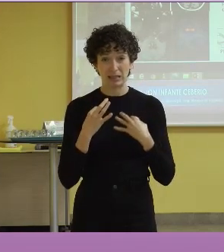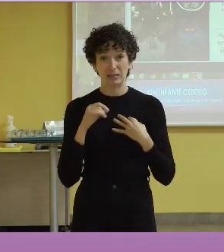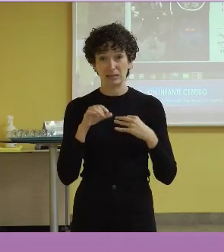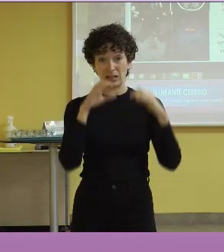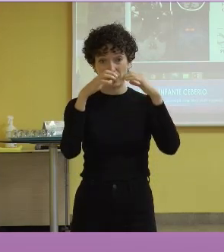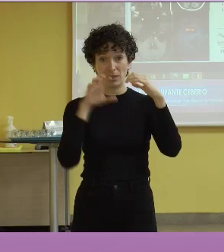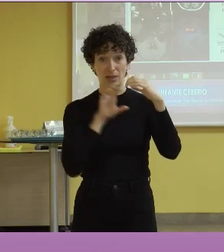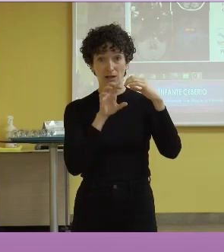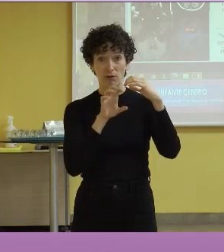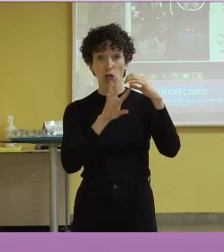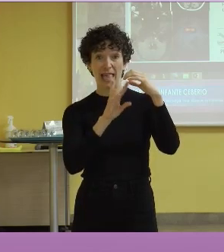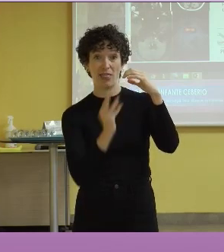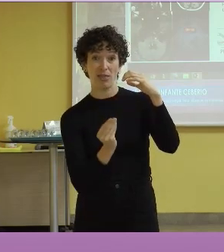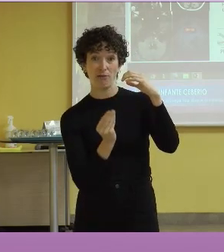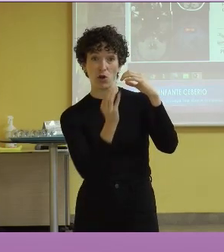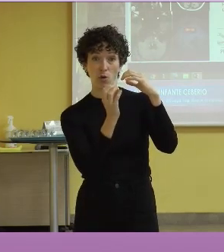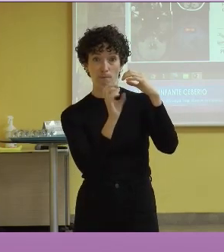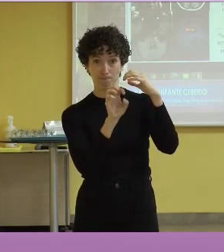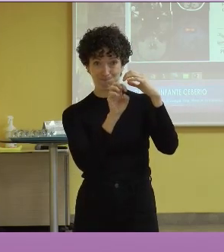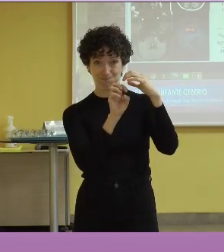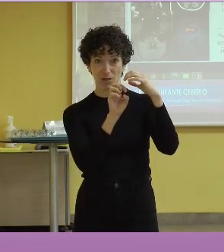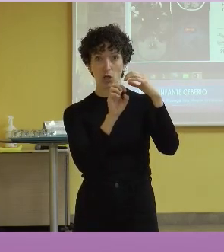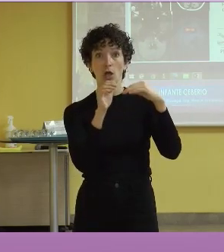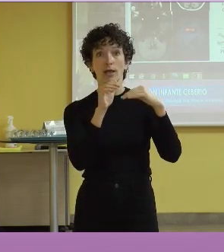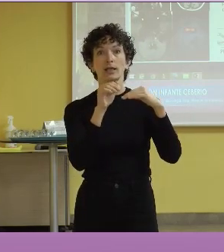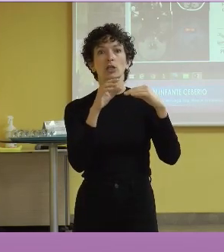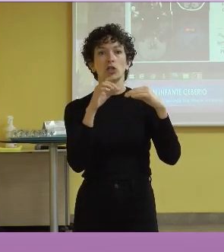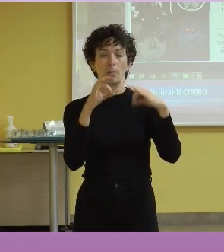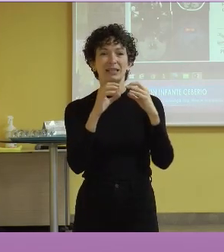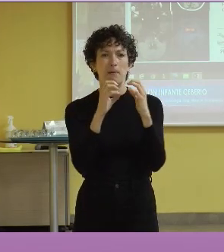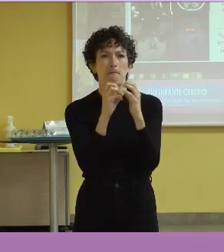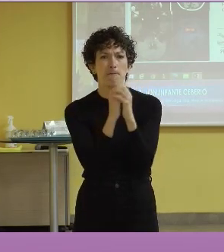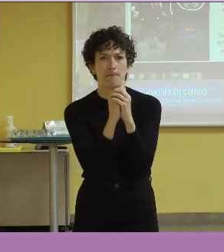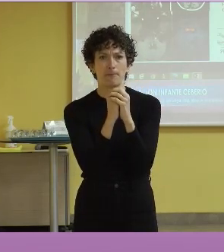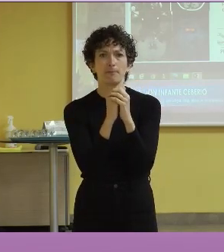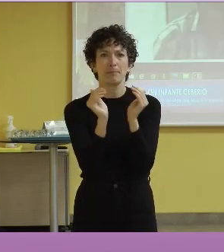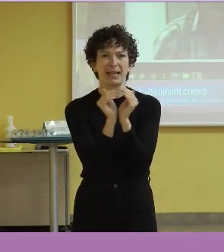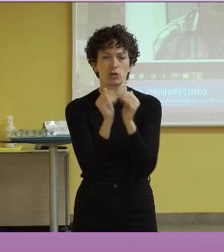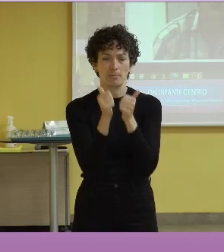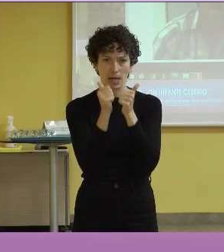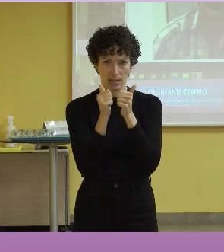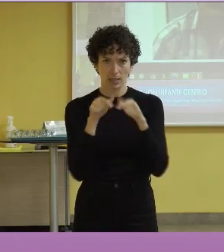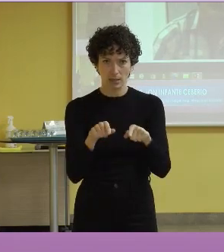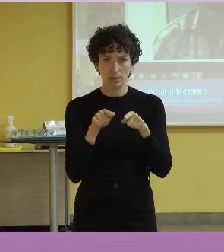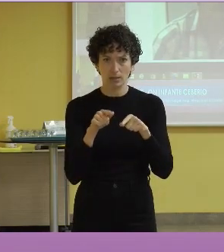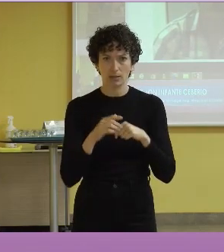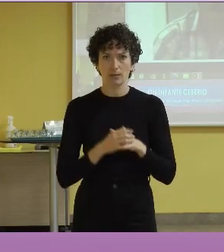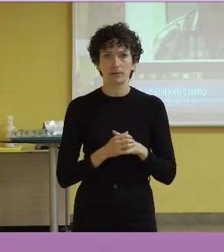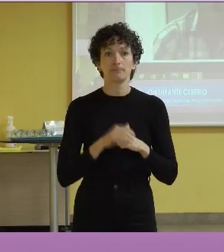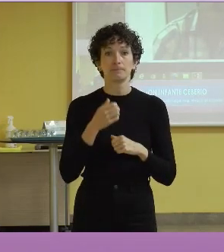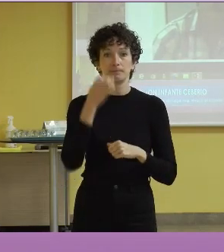cerebro, que es el tronco del encéfalo, que suele estar bastante disminuido de tamaño. Este es un paciente con atrofia